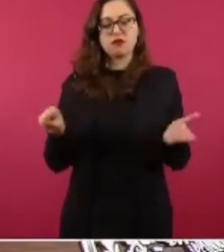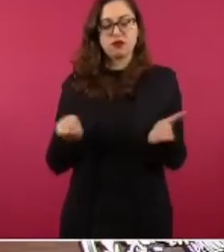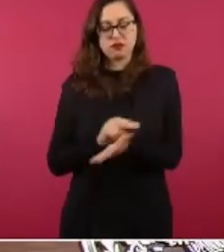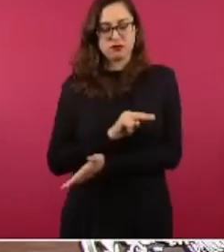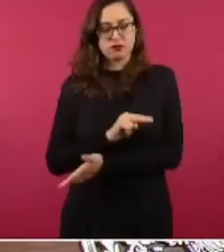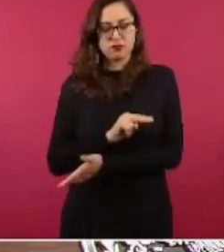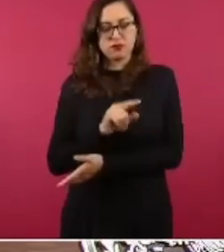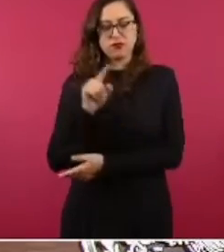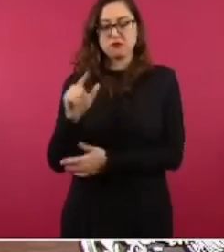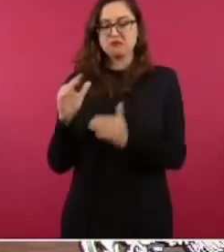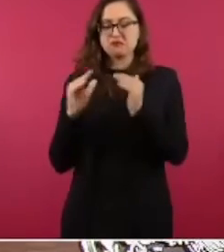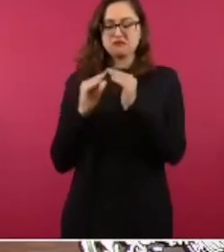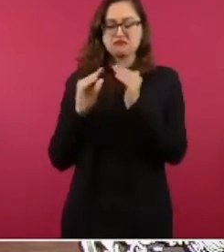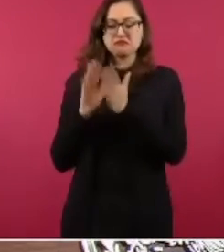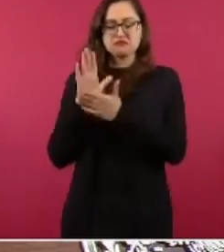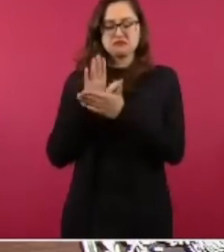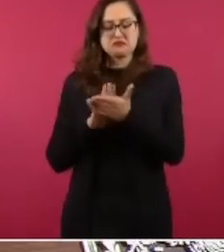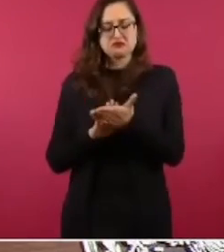una casa humilde.